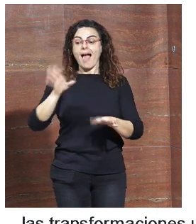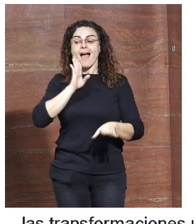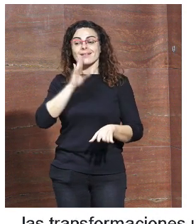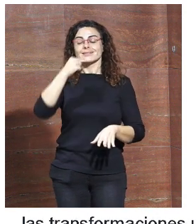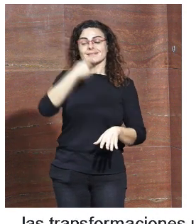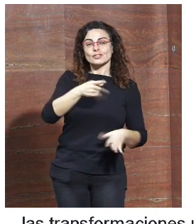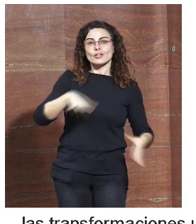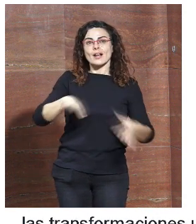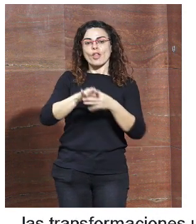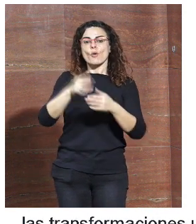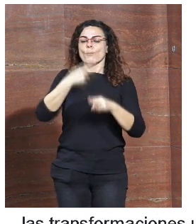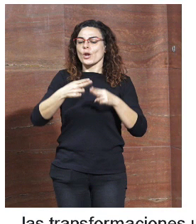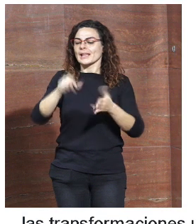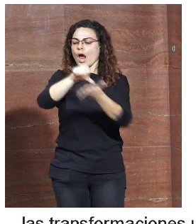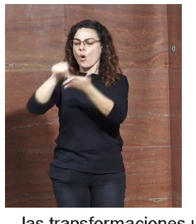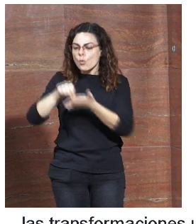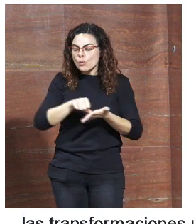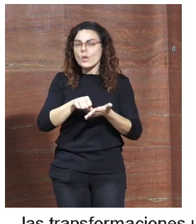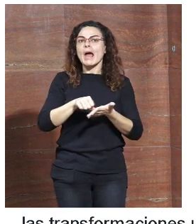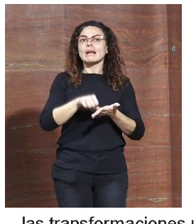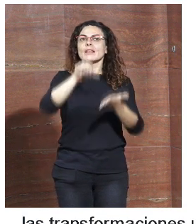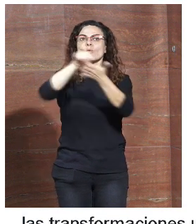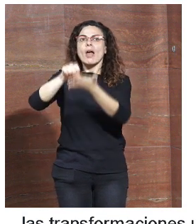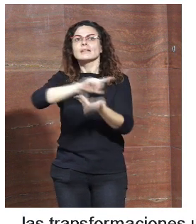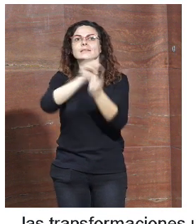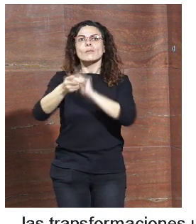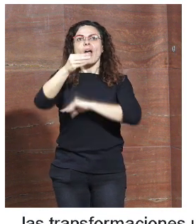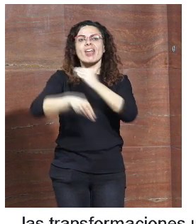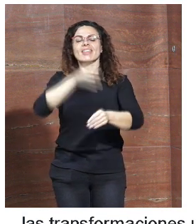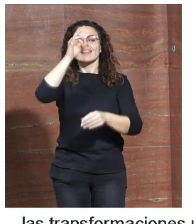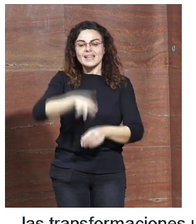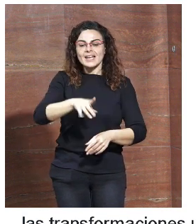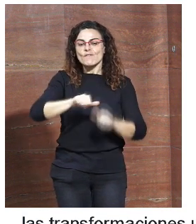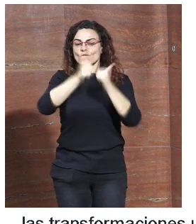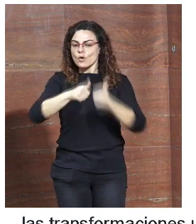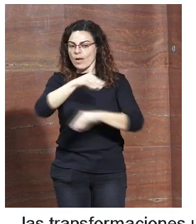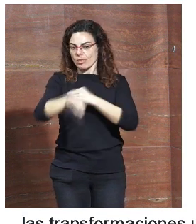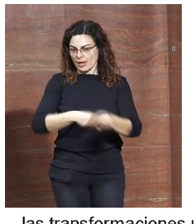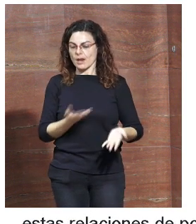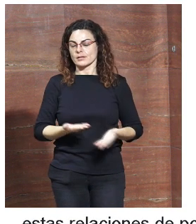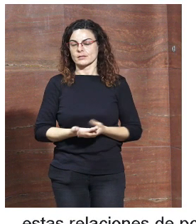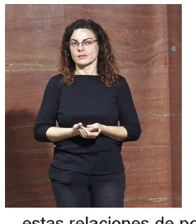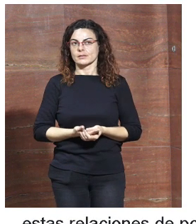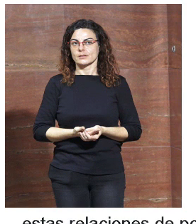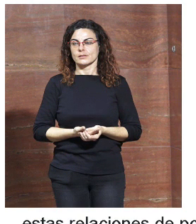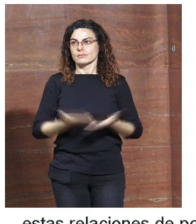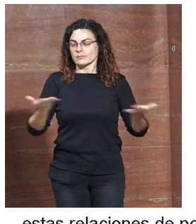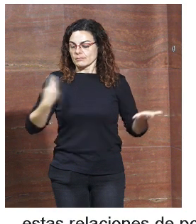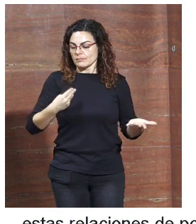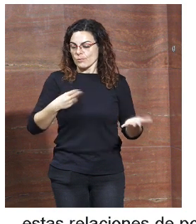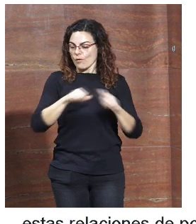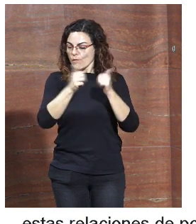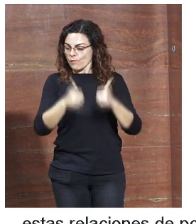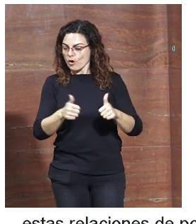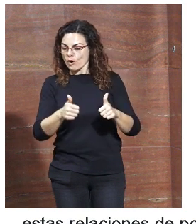en relación a quién hace las políticas urbanas y de movilidad de las ciudades y desde dónde se hacen, ¿no? Es decir, cuando habéis ido, ¿no?, a algún